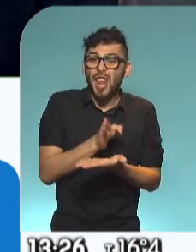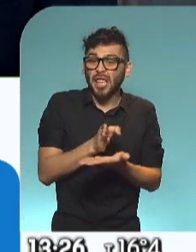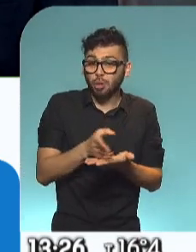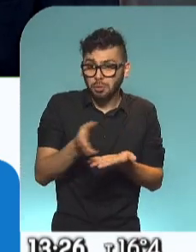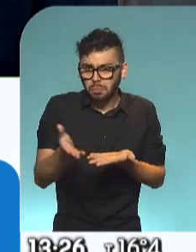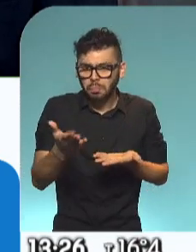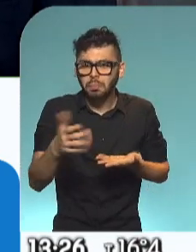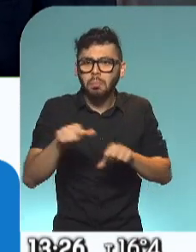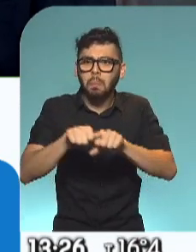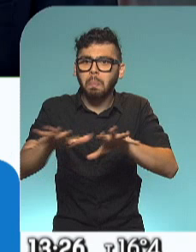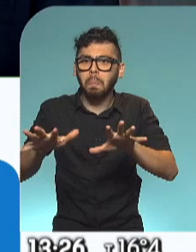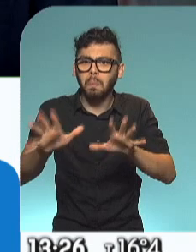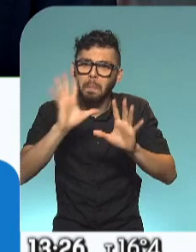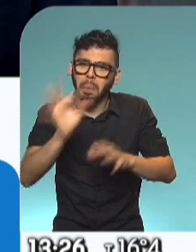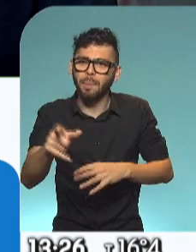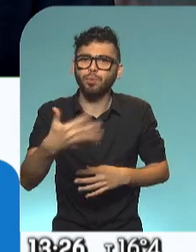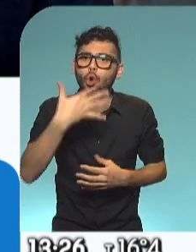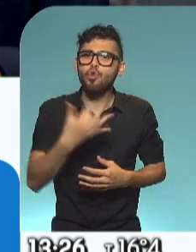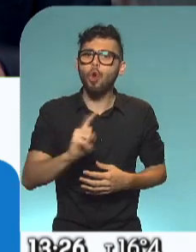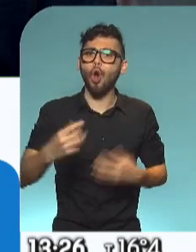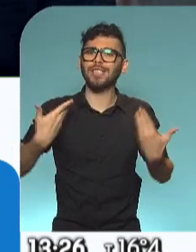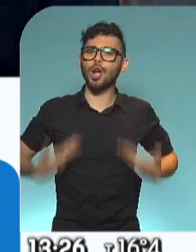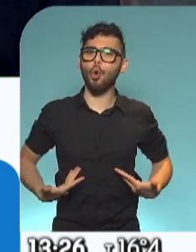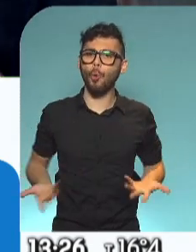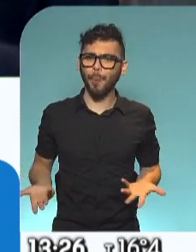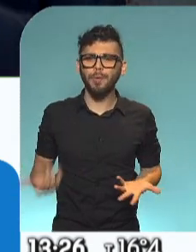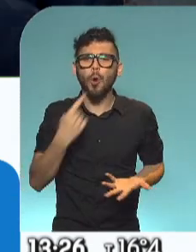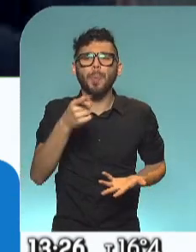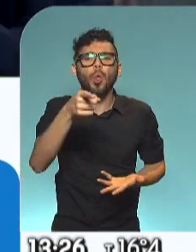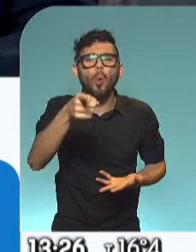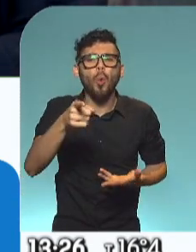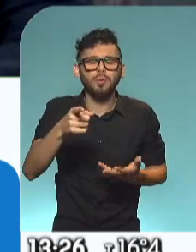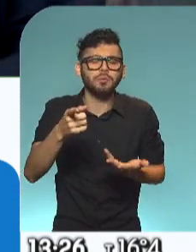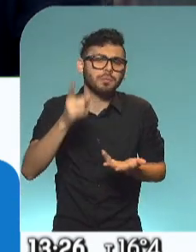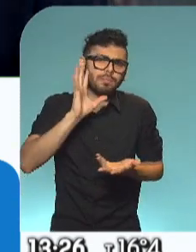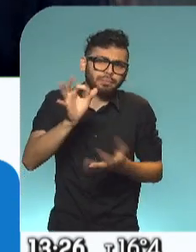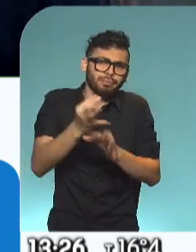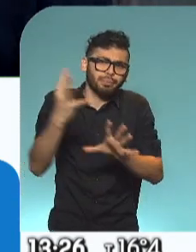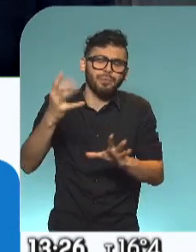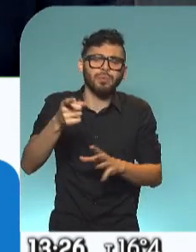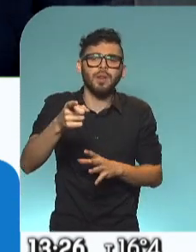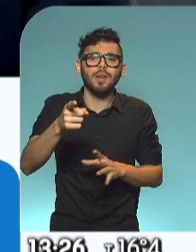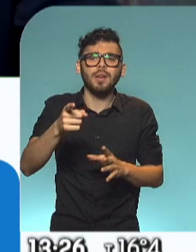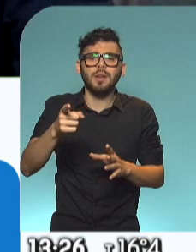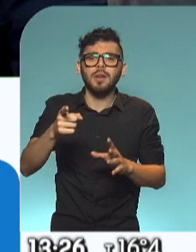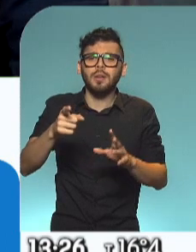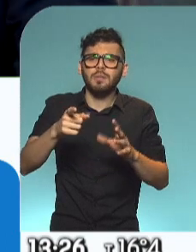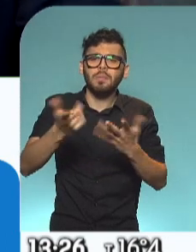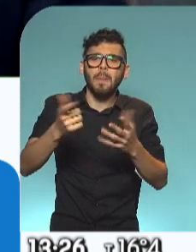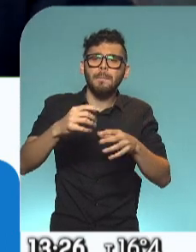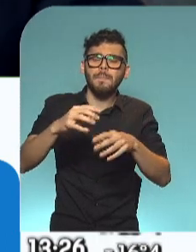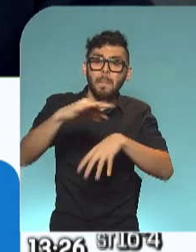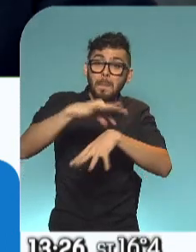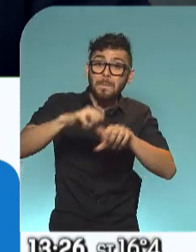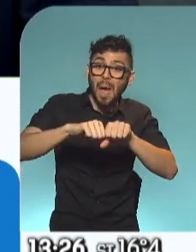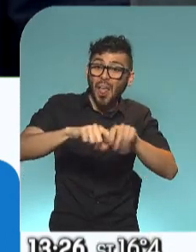trabajó mucho, así que le quería pedir una conceptualización sobre esto, sobre cómo impactó en ese aspecto la aparición de